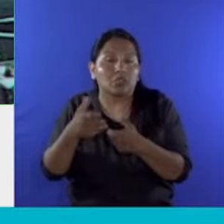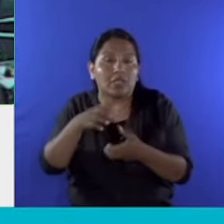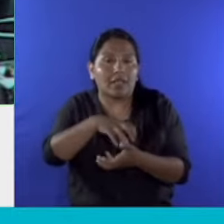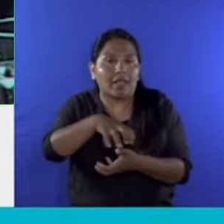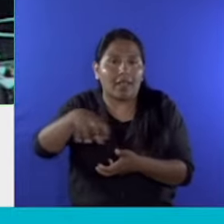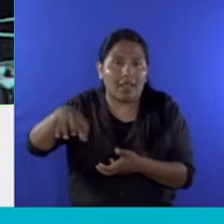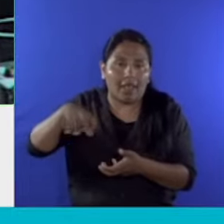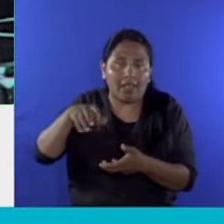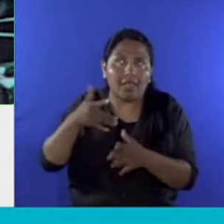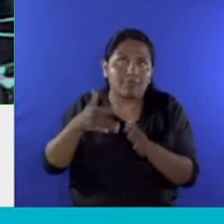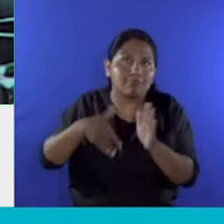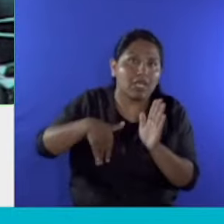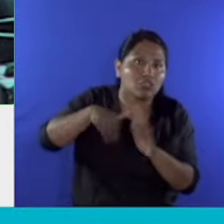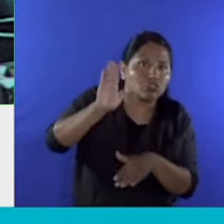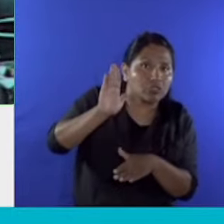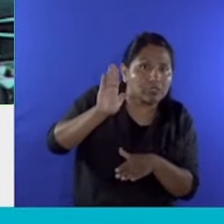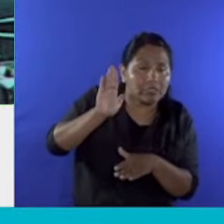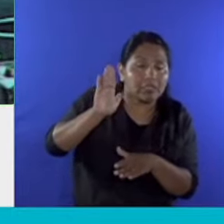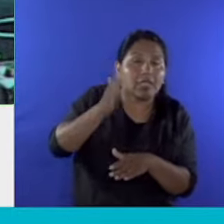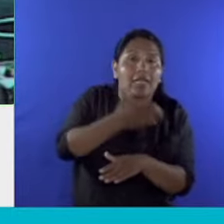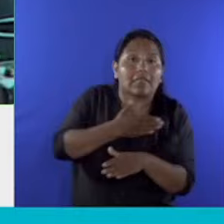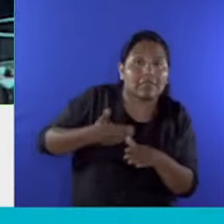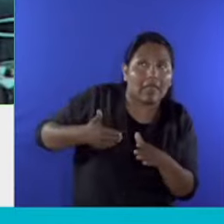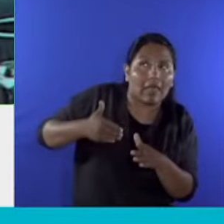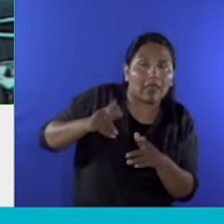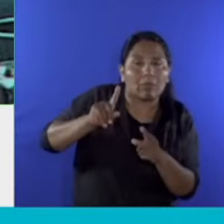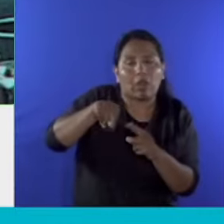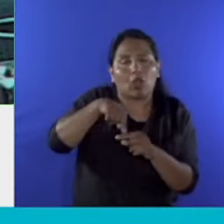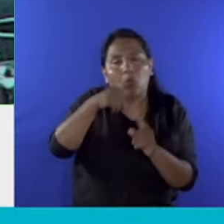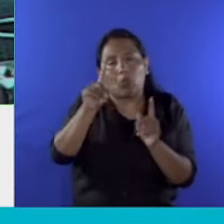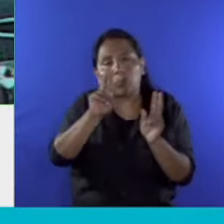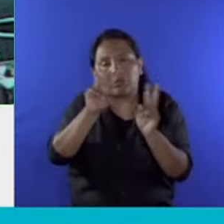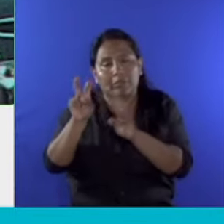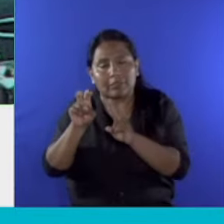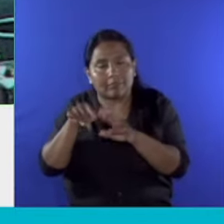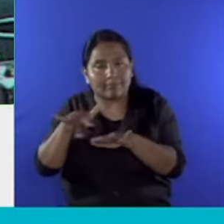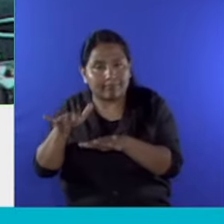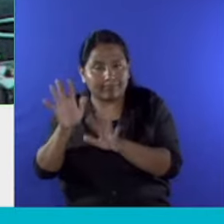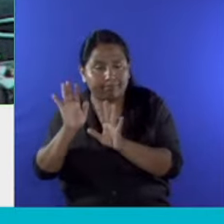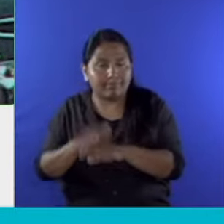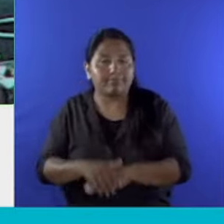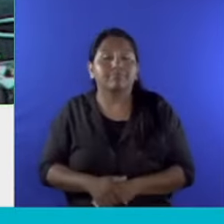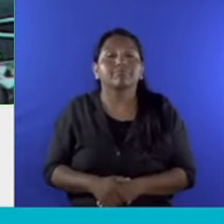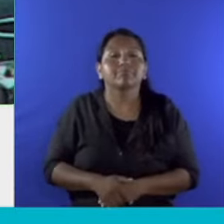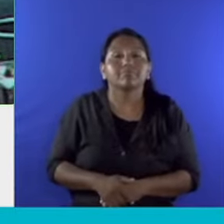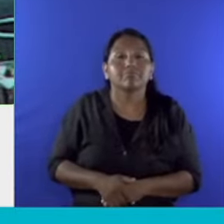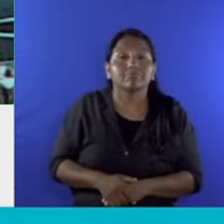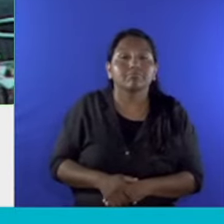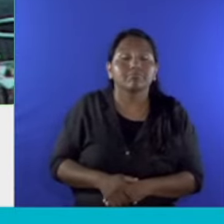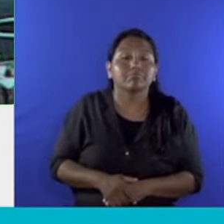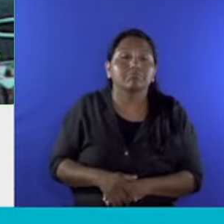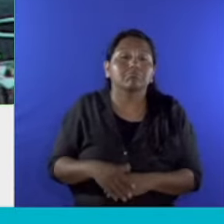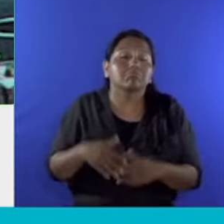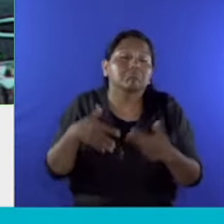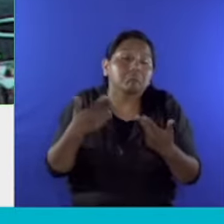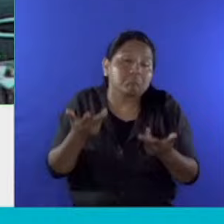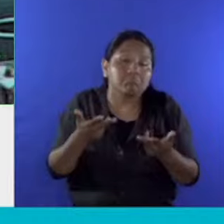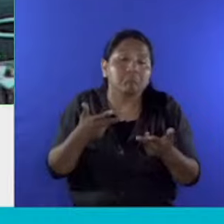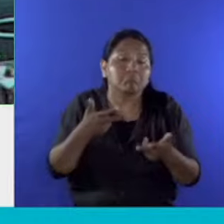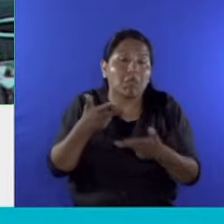tenían composiciones mayoritarias por parte del Estado para otro tipo de emprendimientos. Quizá volvamos sobre esta cuestión.